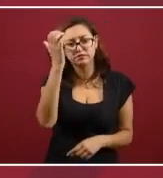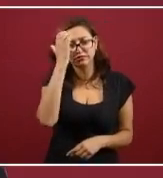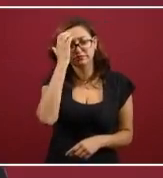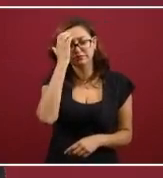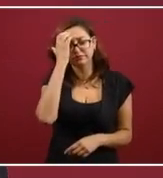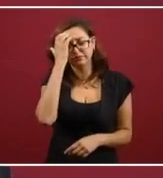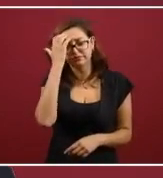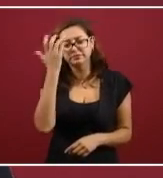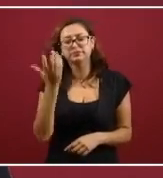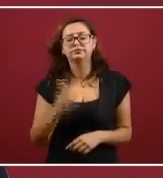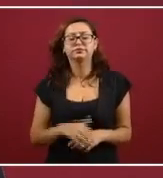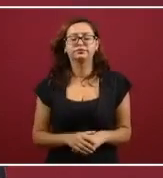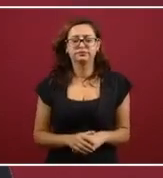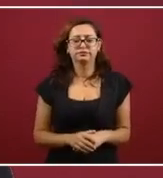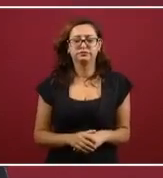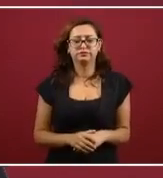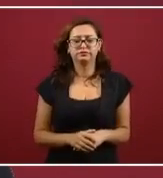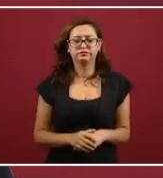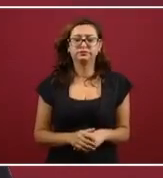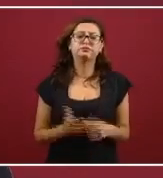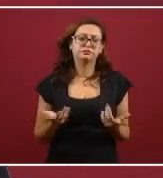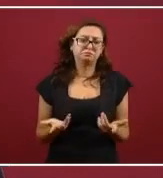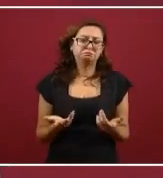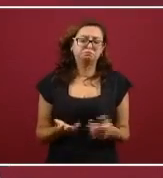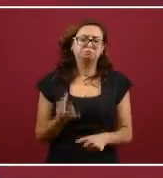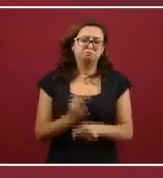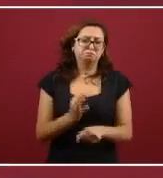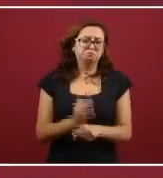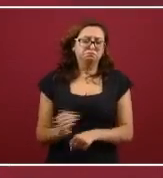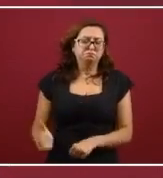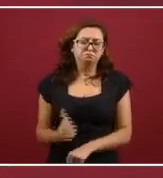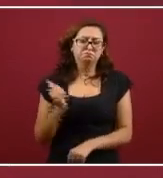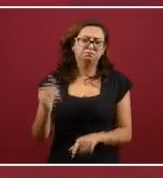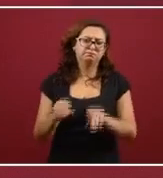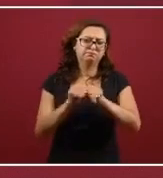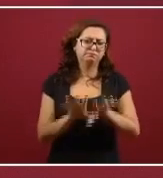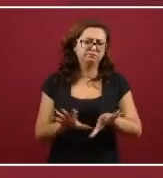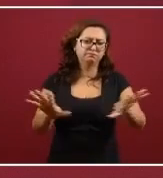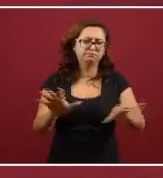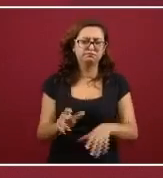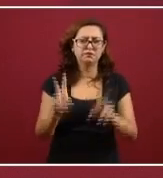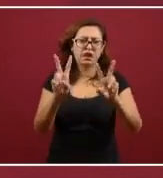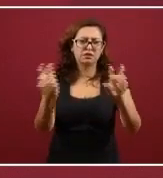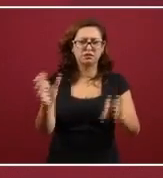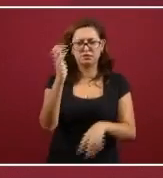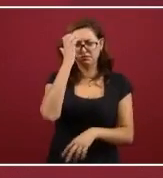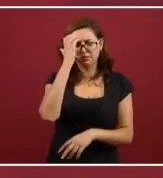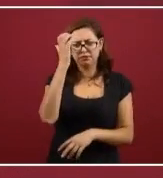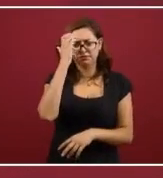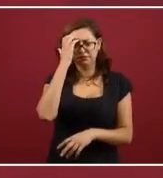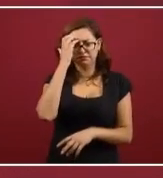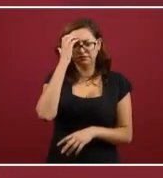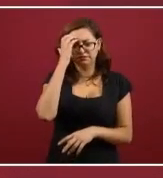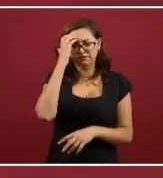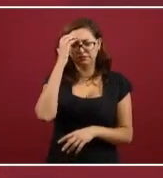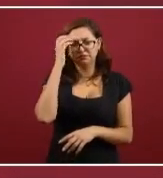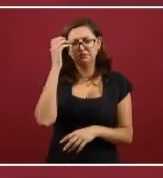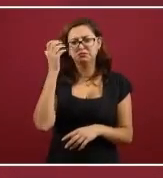vamos a que se conozcan estos temas